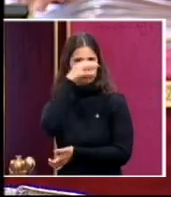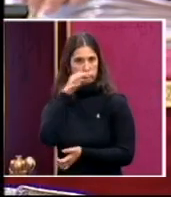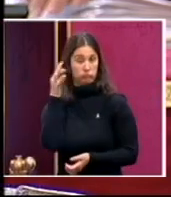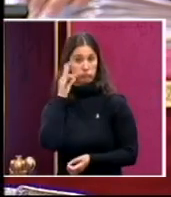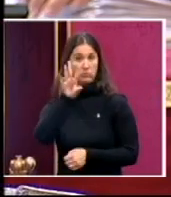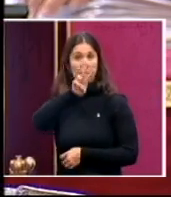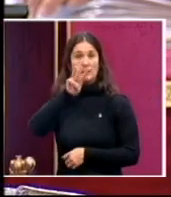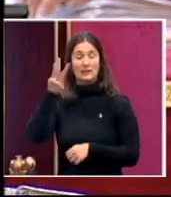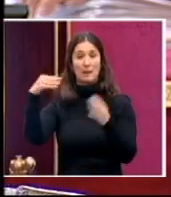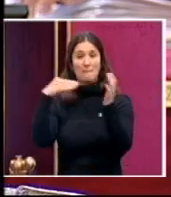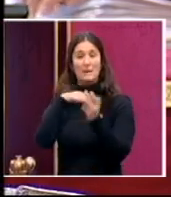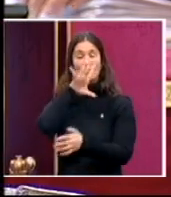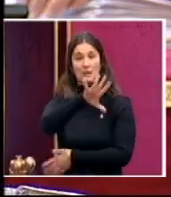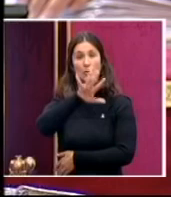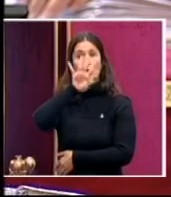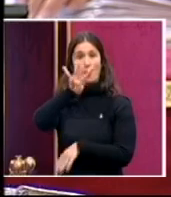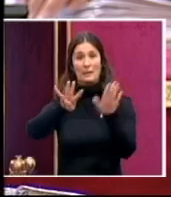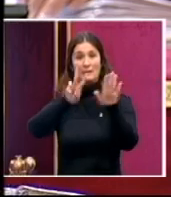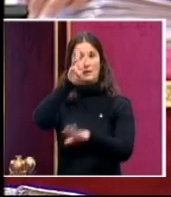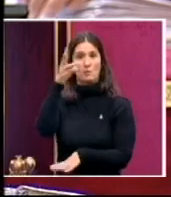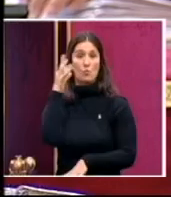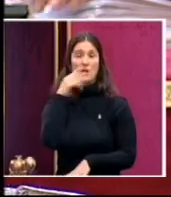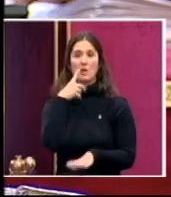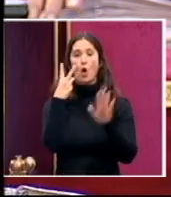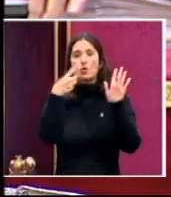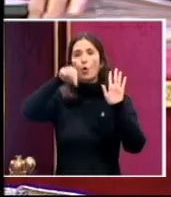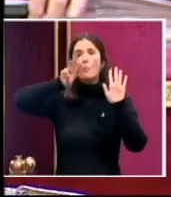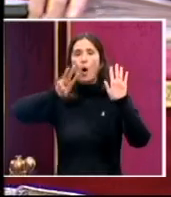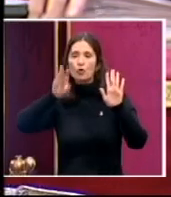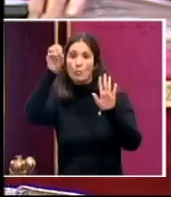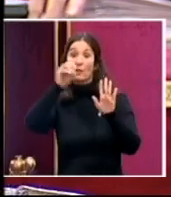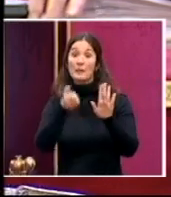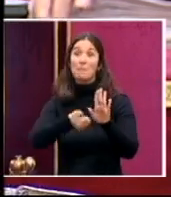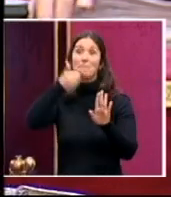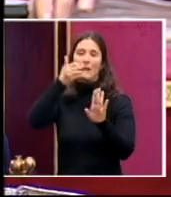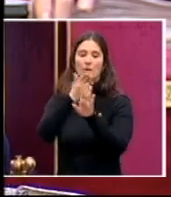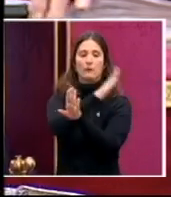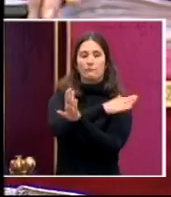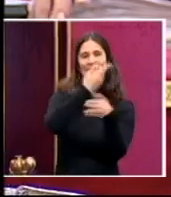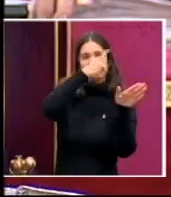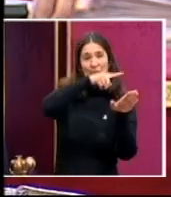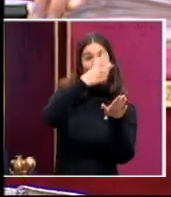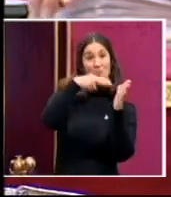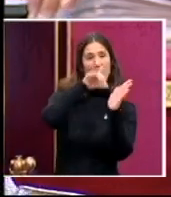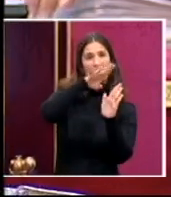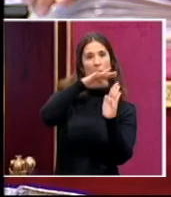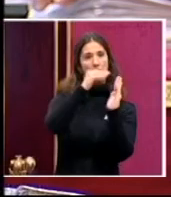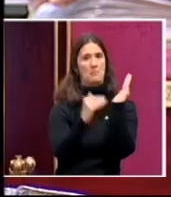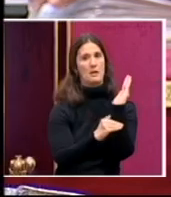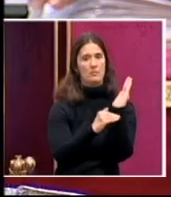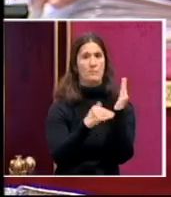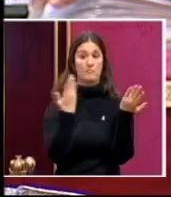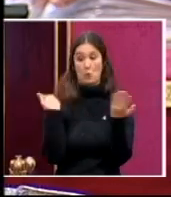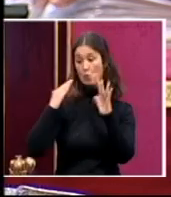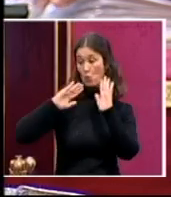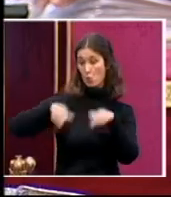Son 33.593 mujeres, un 8,8% más que en el segundo trimestre del 2015. La